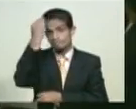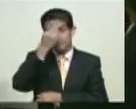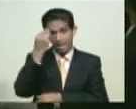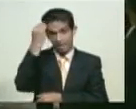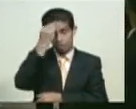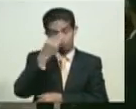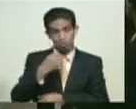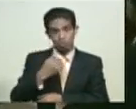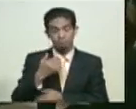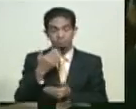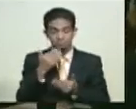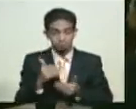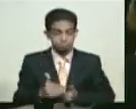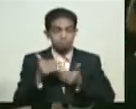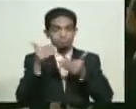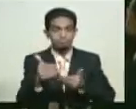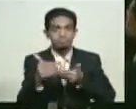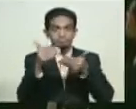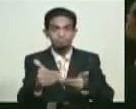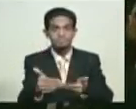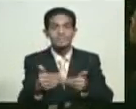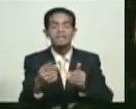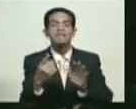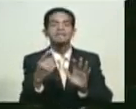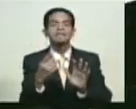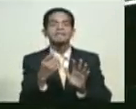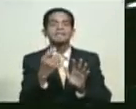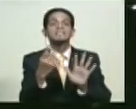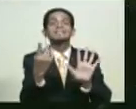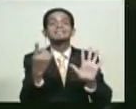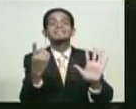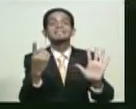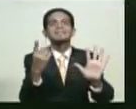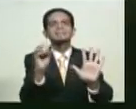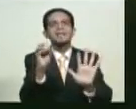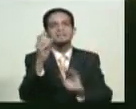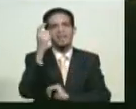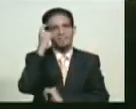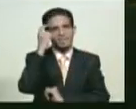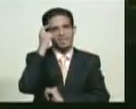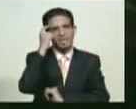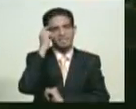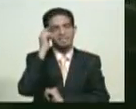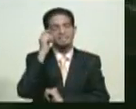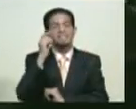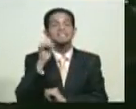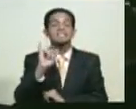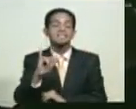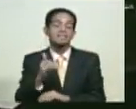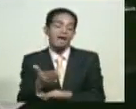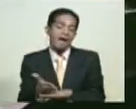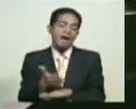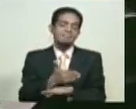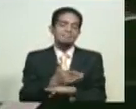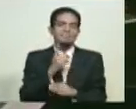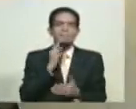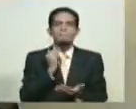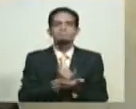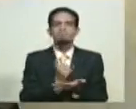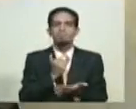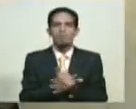hacer todos los eventos, los simulacros, las coordinaciones y buscar esa reconversión monetaria